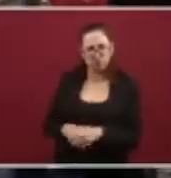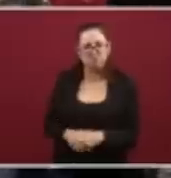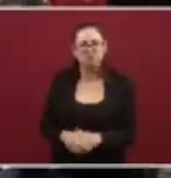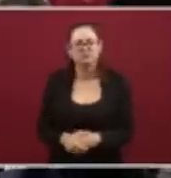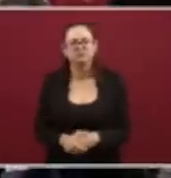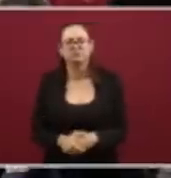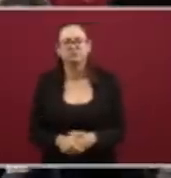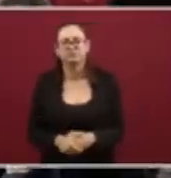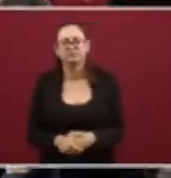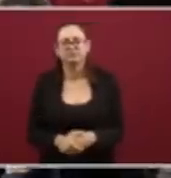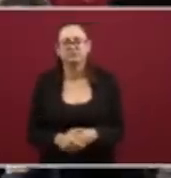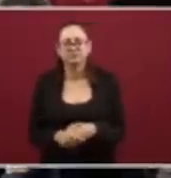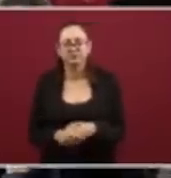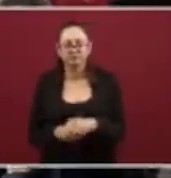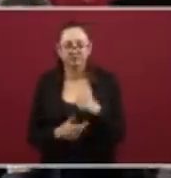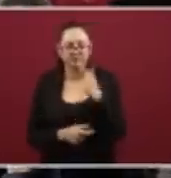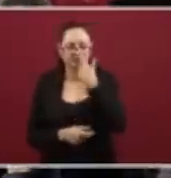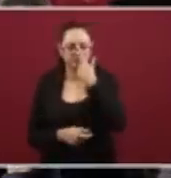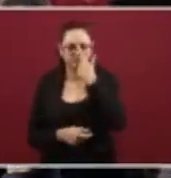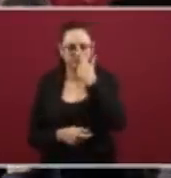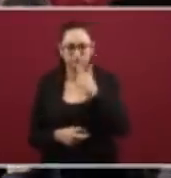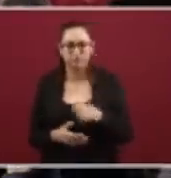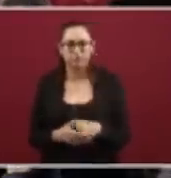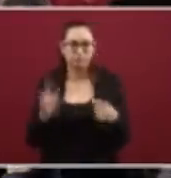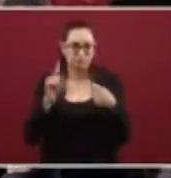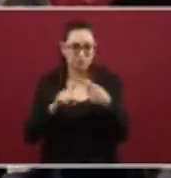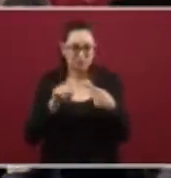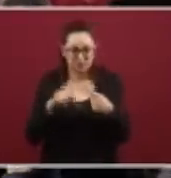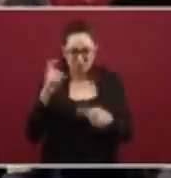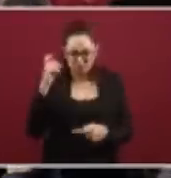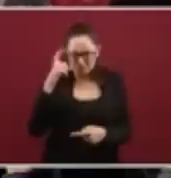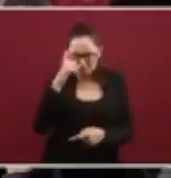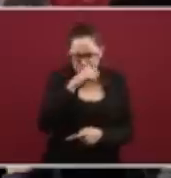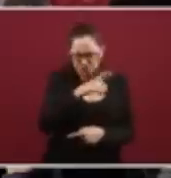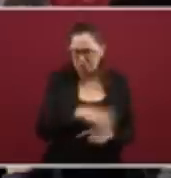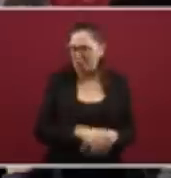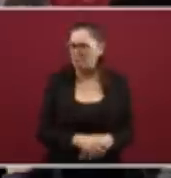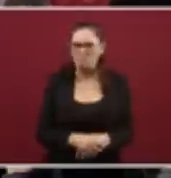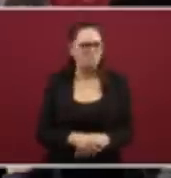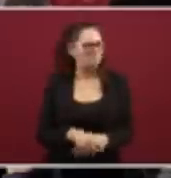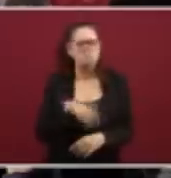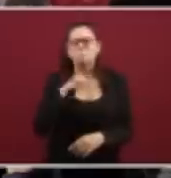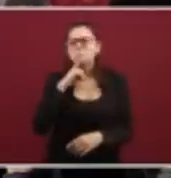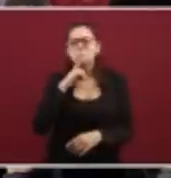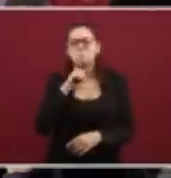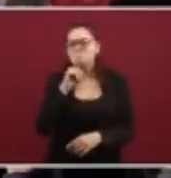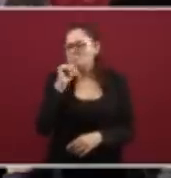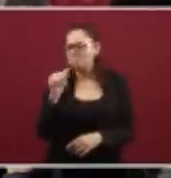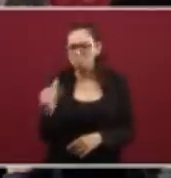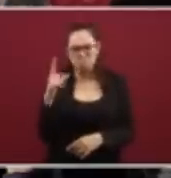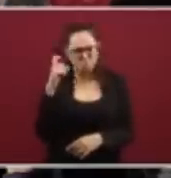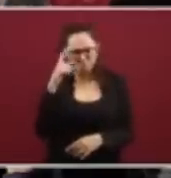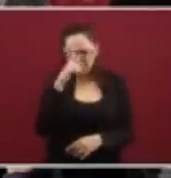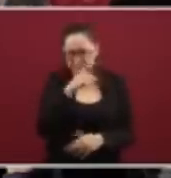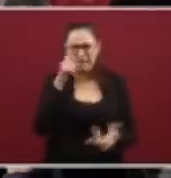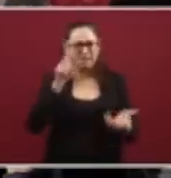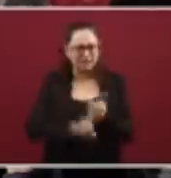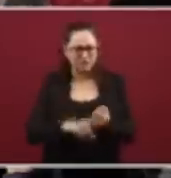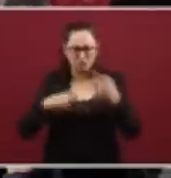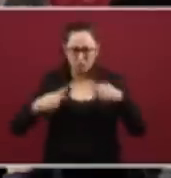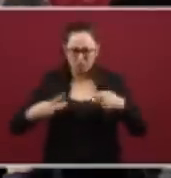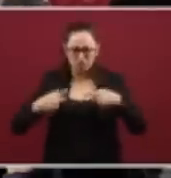bueno lo primero que tan difícil ha sido nada difícil porque todos los que integramos la secretaria de gobernacion estamos